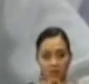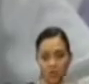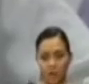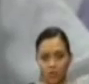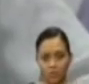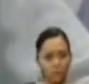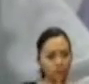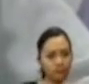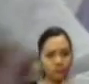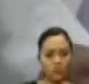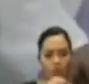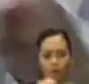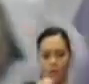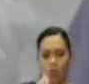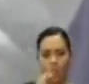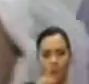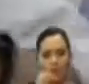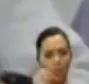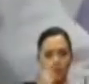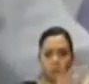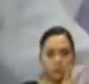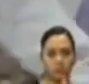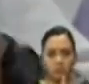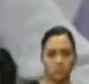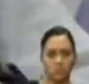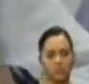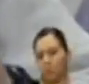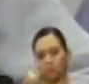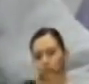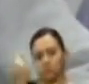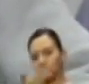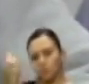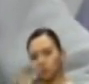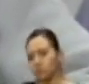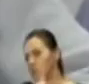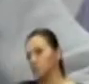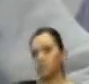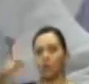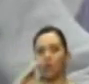carretera va de Colimas a Olmedo. Y no visitó Olmedo, me llevaron directamente a Colimas. E incluso